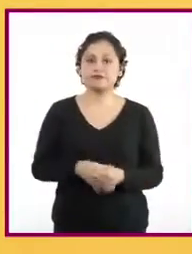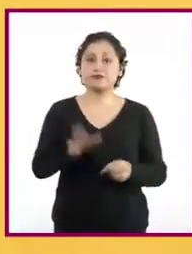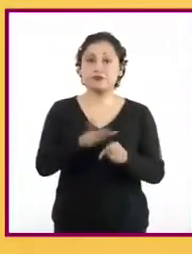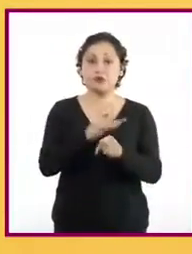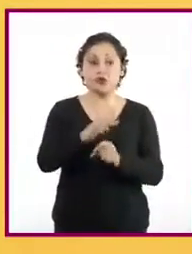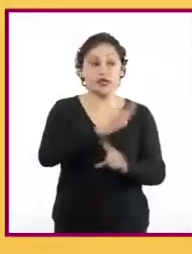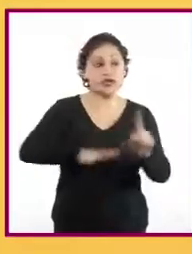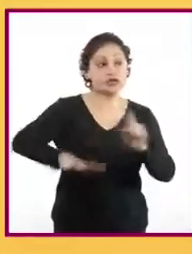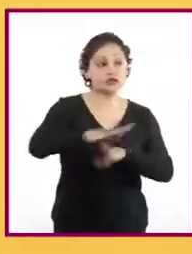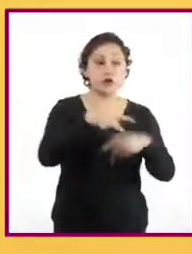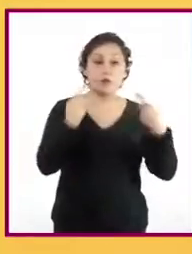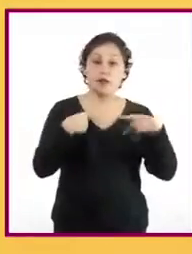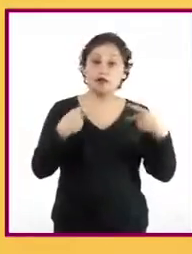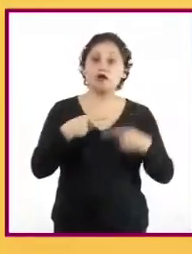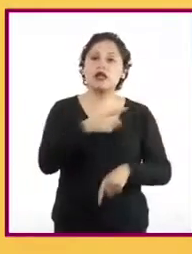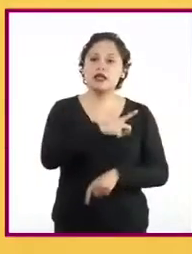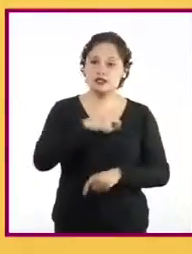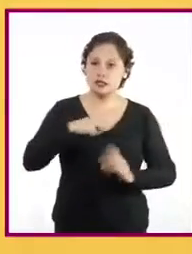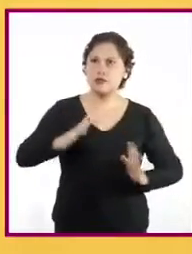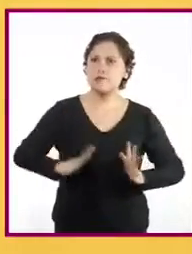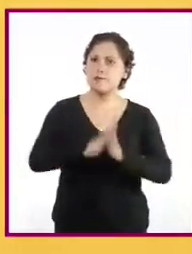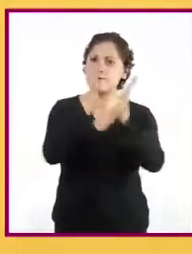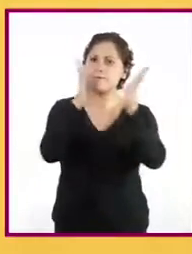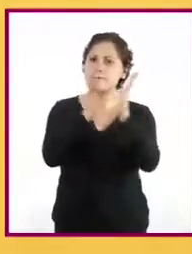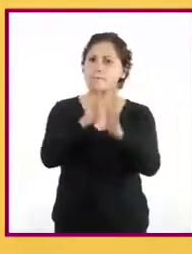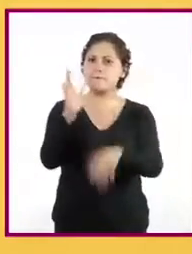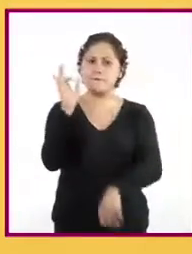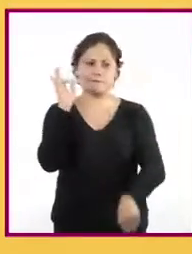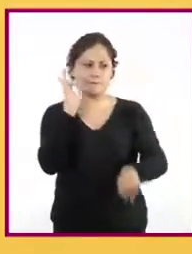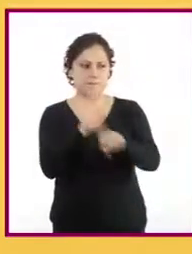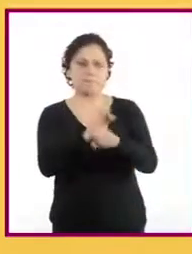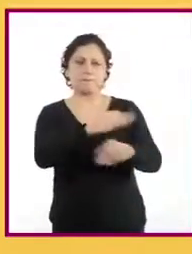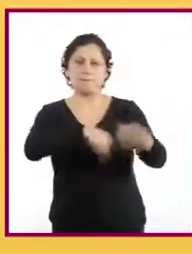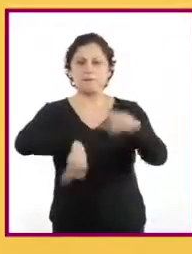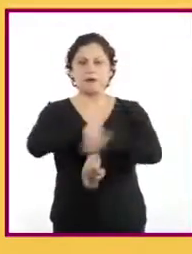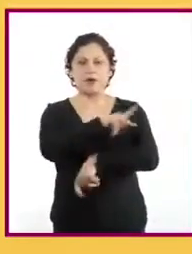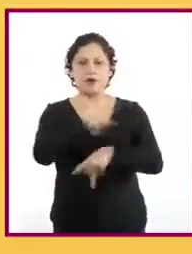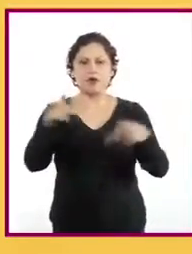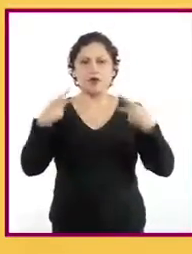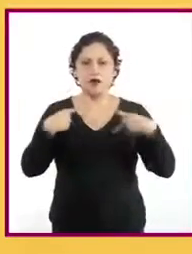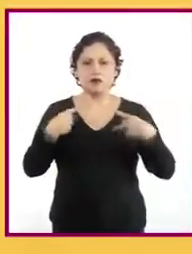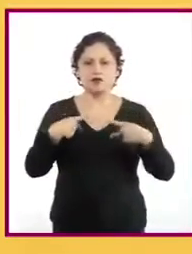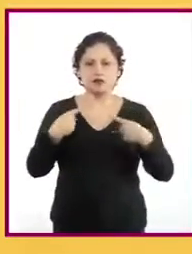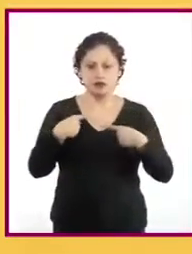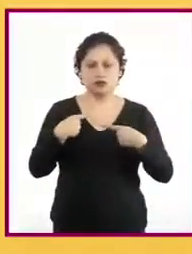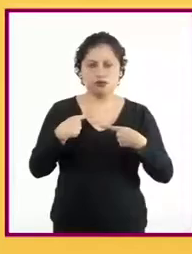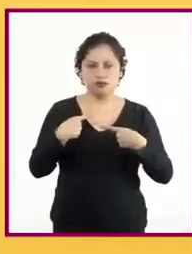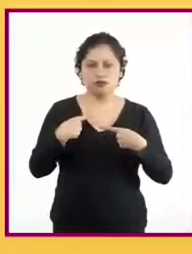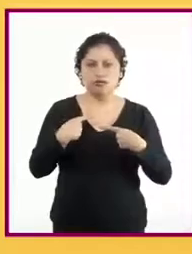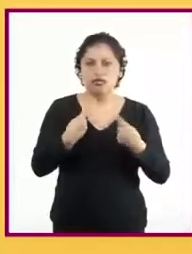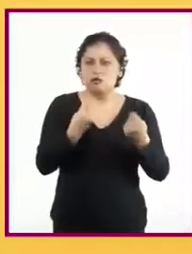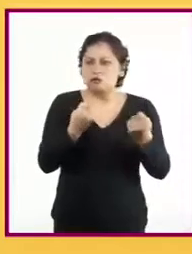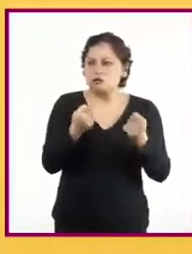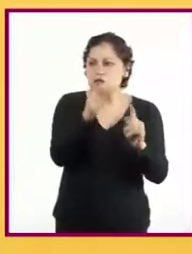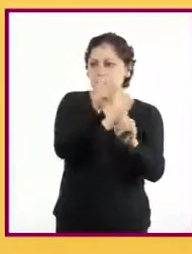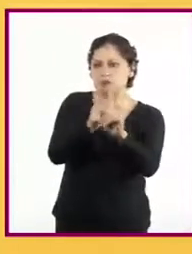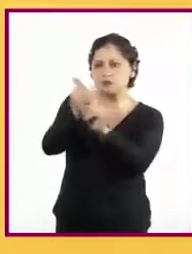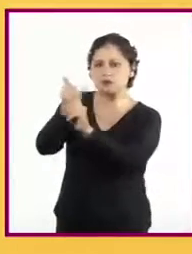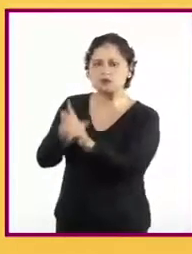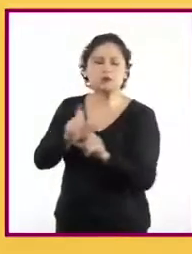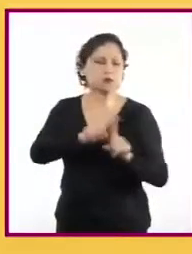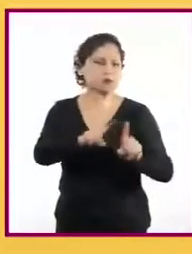para vigilar y exigir que se cumplan los derechos de todas y todos sin distinción alguna, y que se creen mecanismos